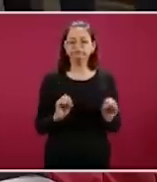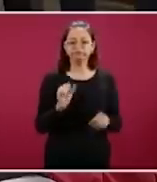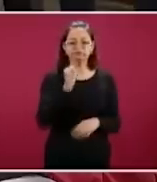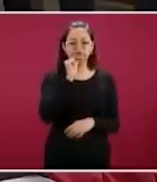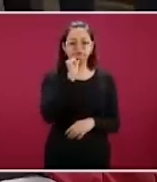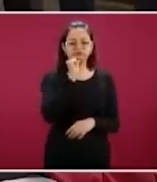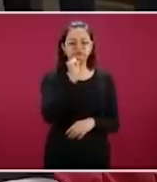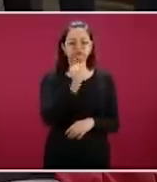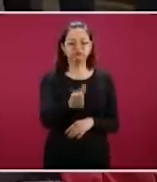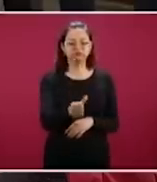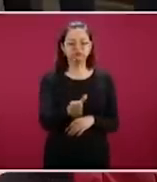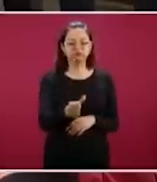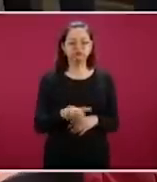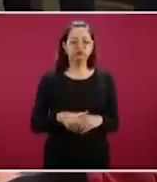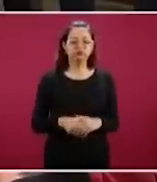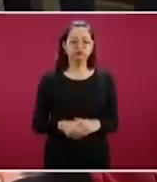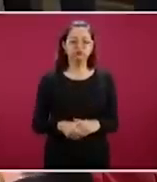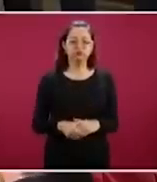Desde luego,